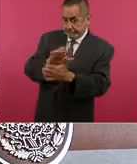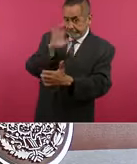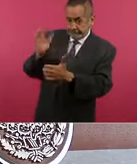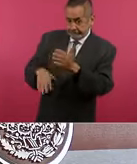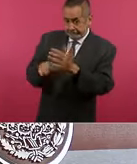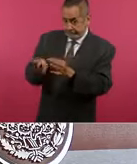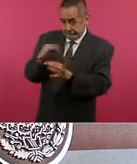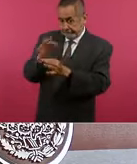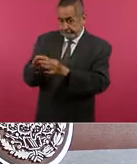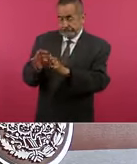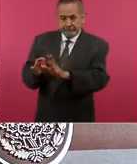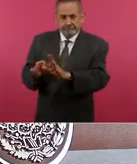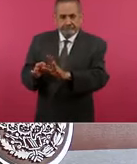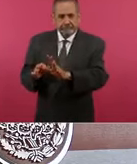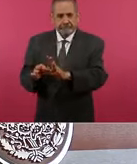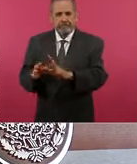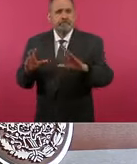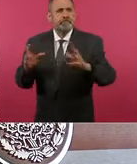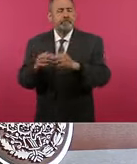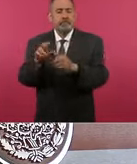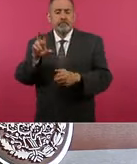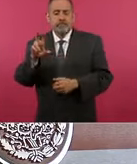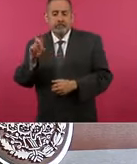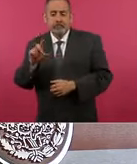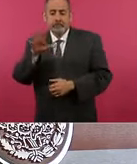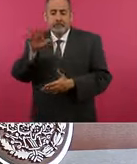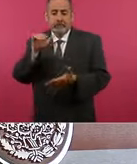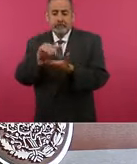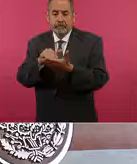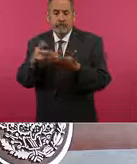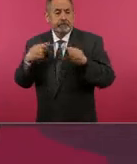que ocupaba 35 mil trabajadores.